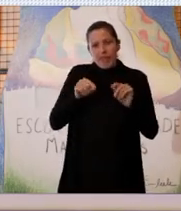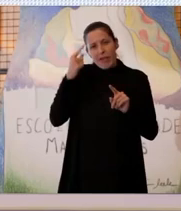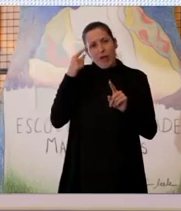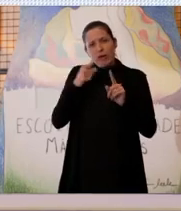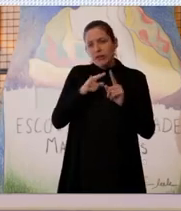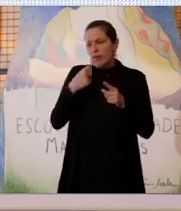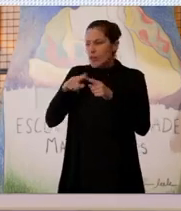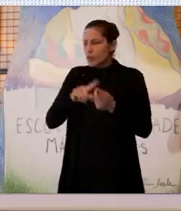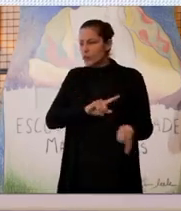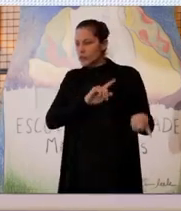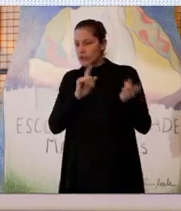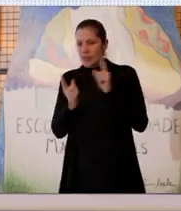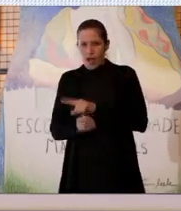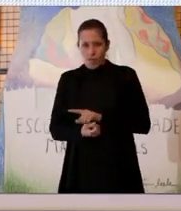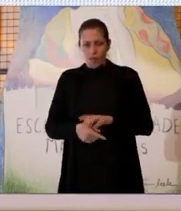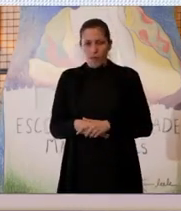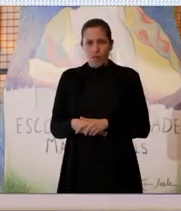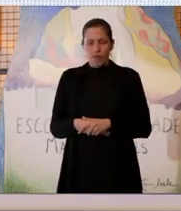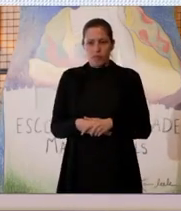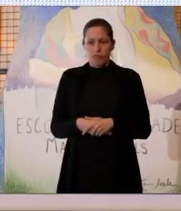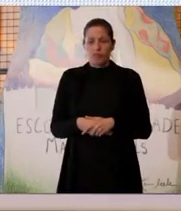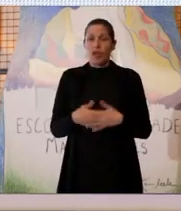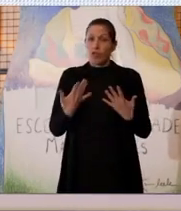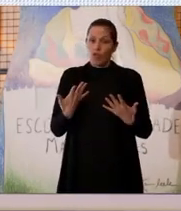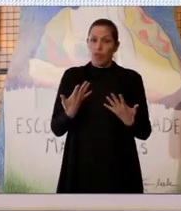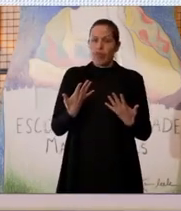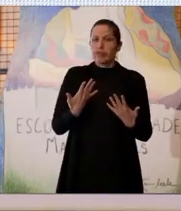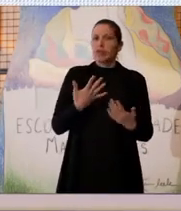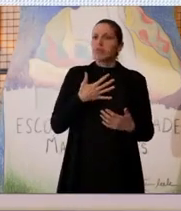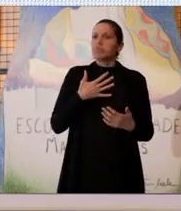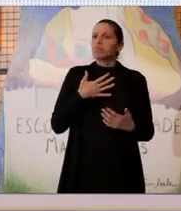que tiene aumenta esa capacidad de influencia